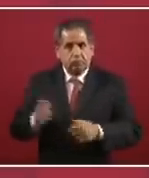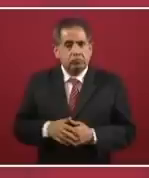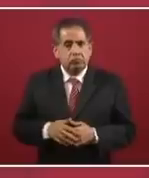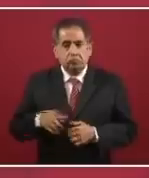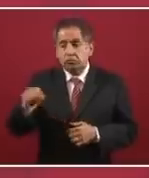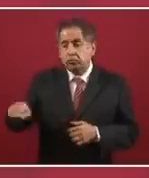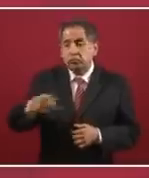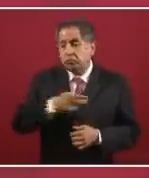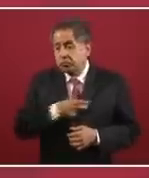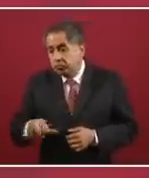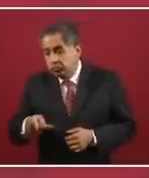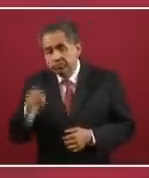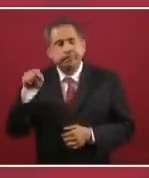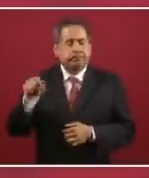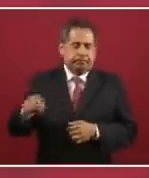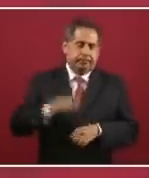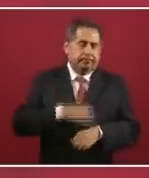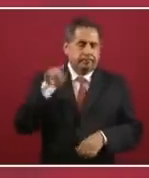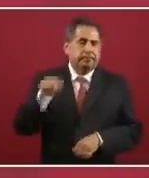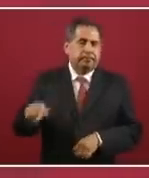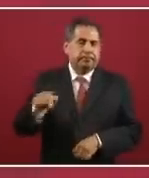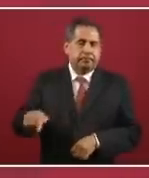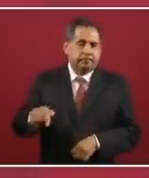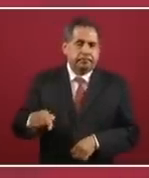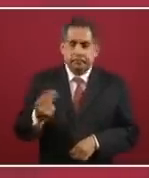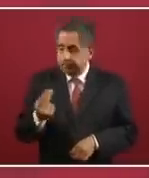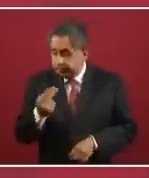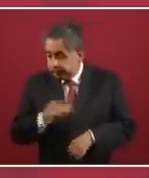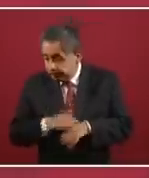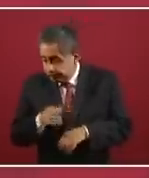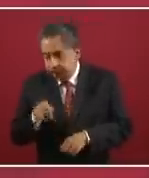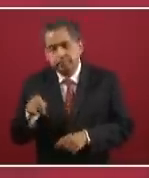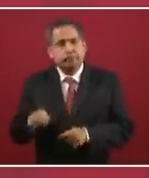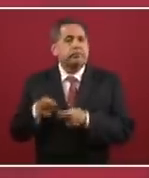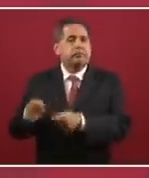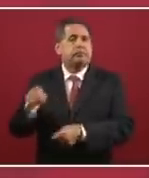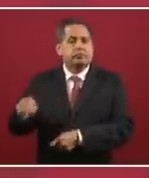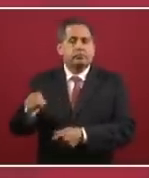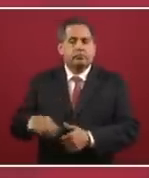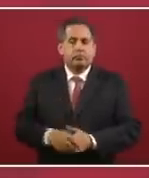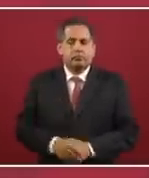los pobres, a la gente más necesitada.